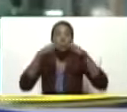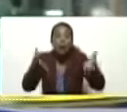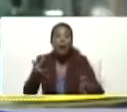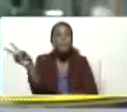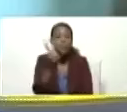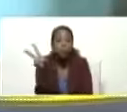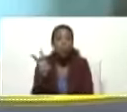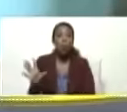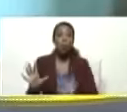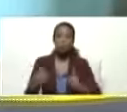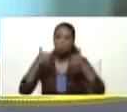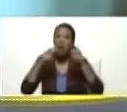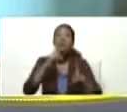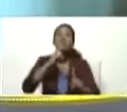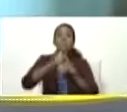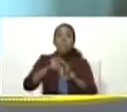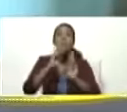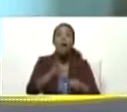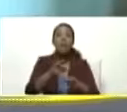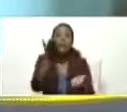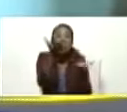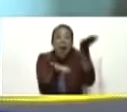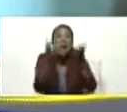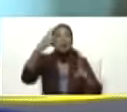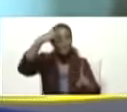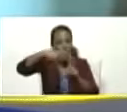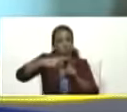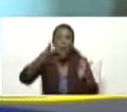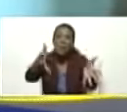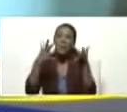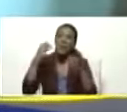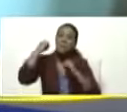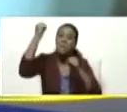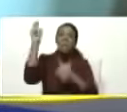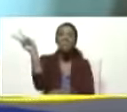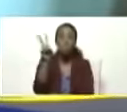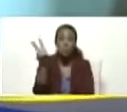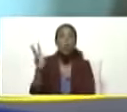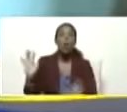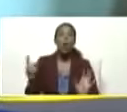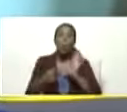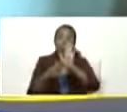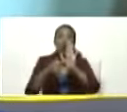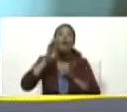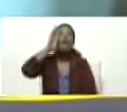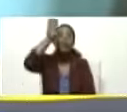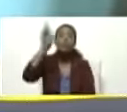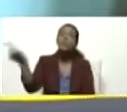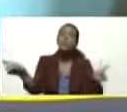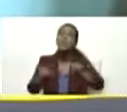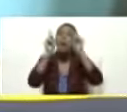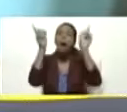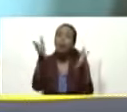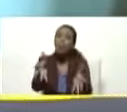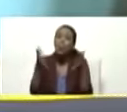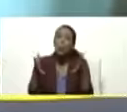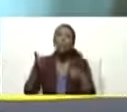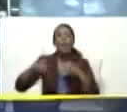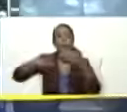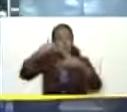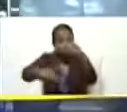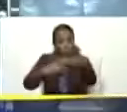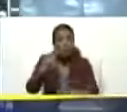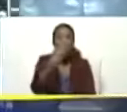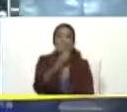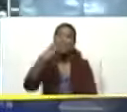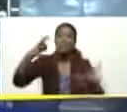país. Y aquí están los resultados. Balance positivo de victoria para Venezuela, como será la victoria que conquistará el pueblo venezolano